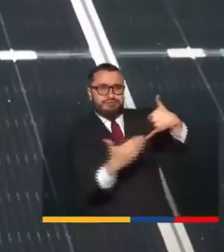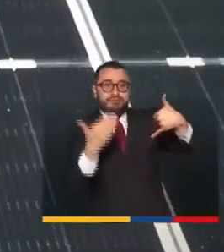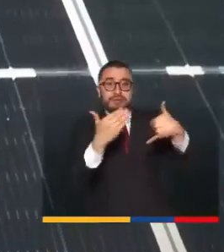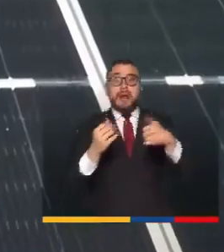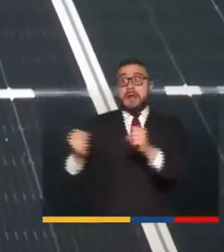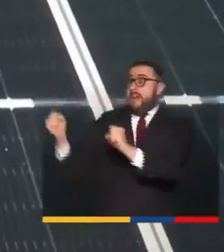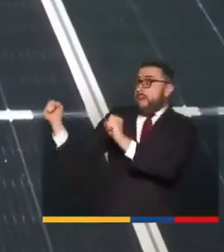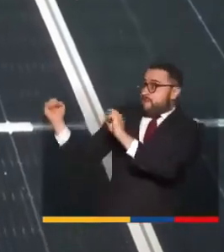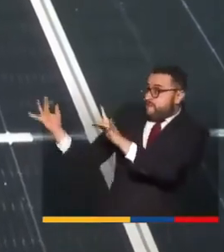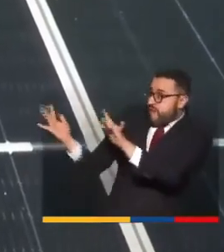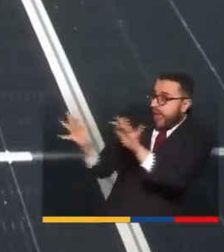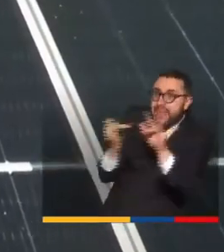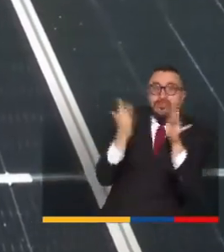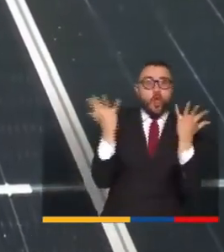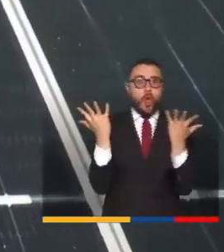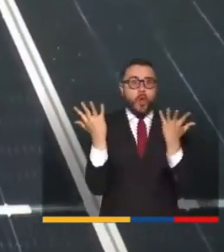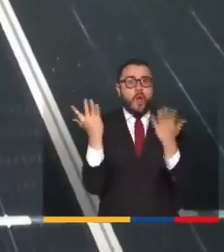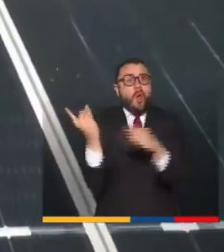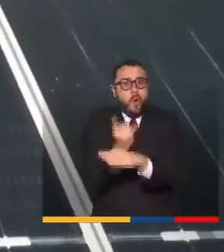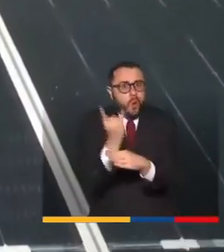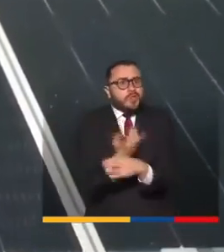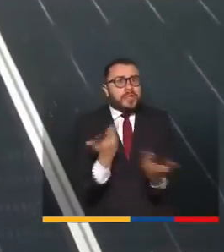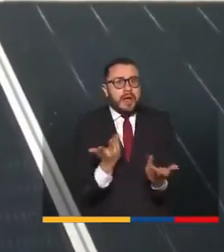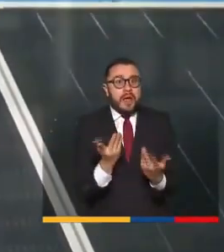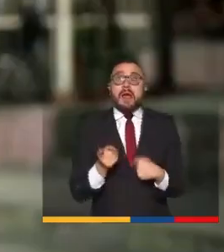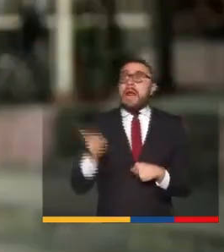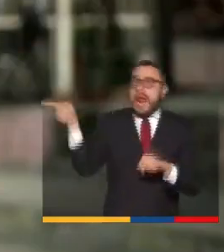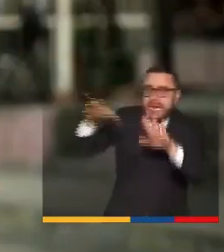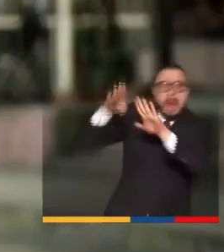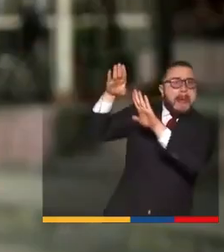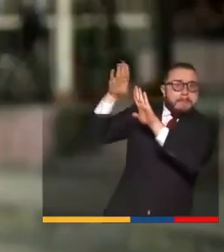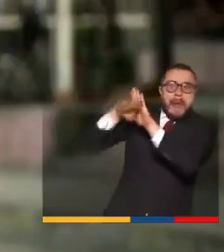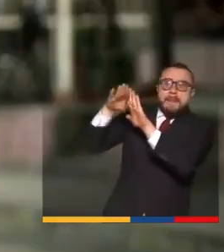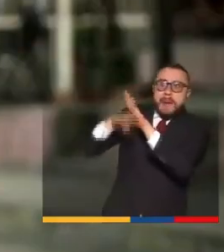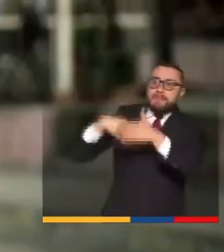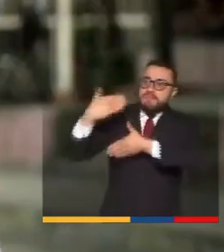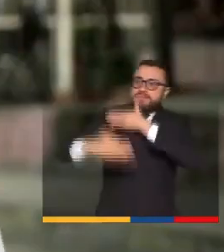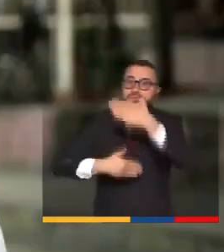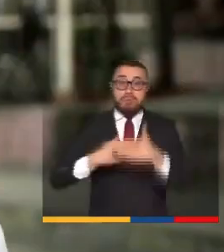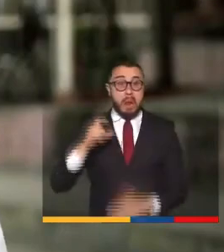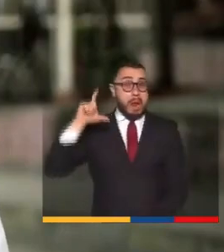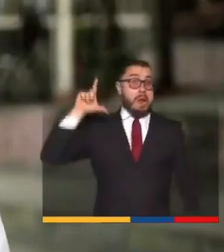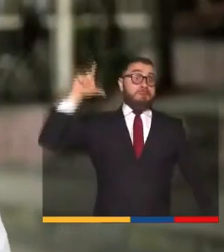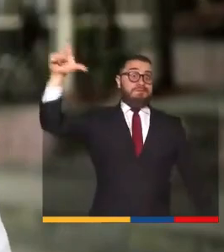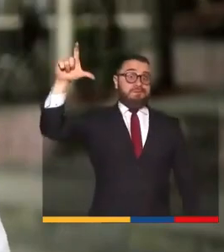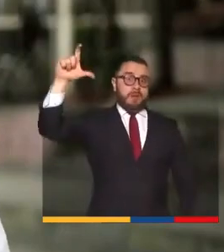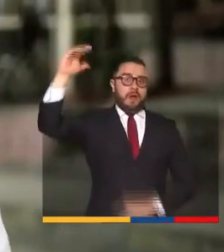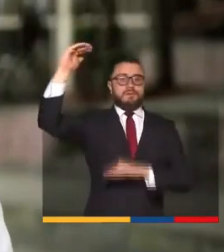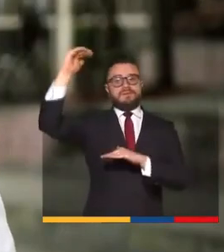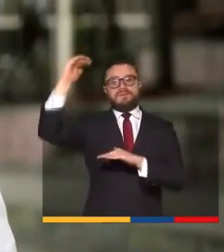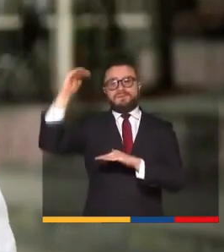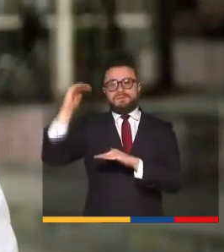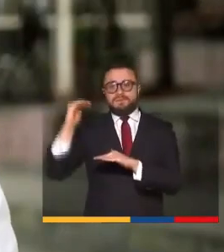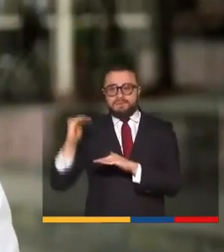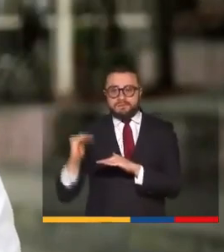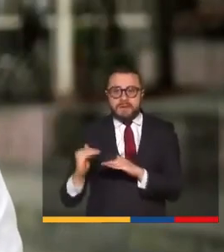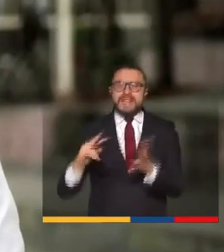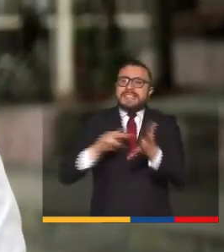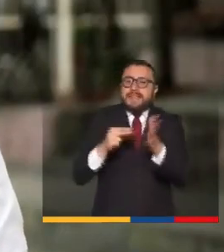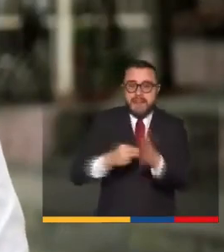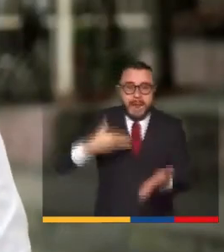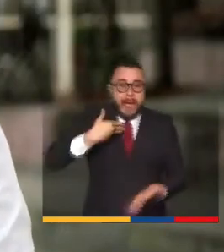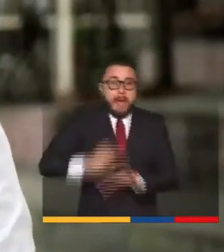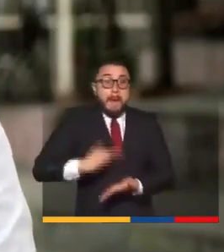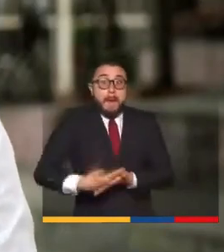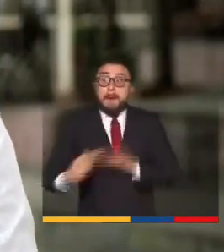y tienen costos bajos y decrecientes en el tiempo. Es decir, disminuyen las